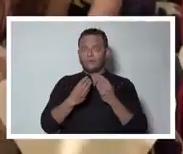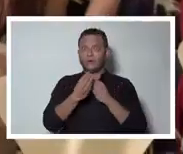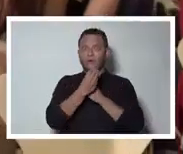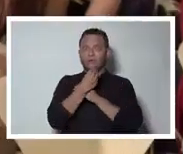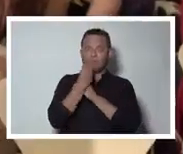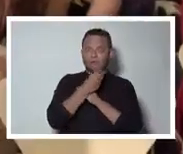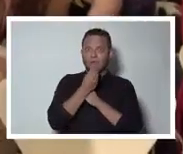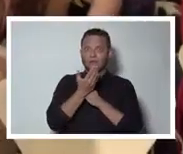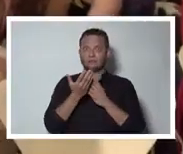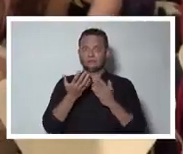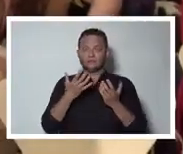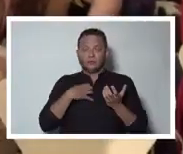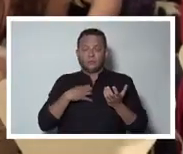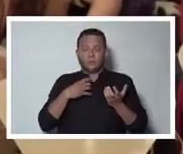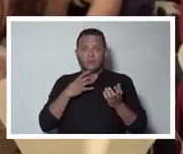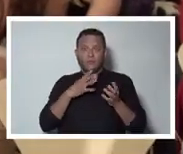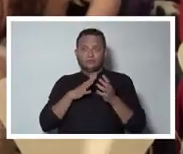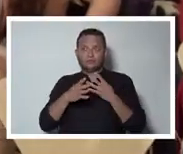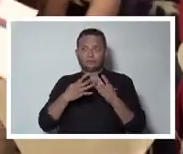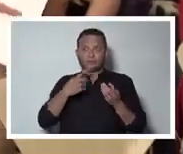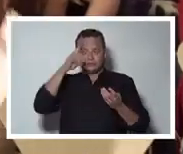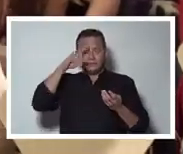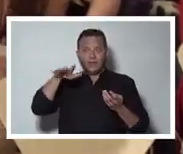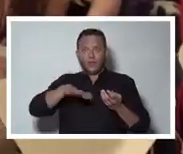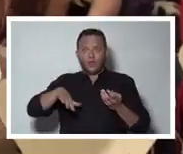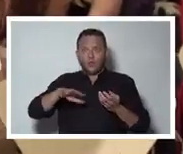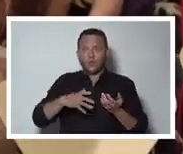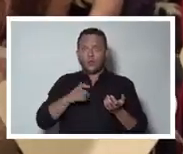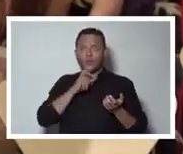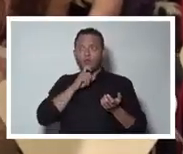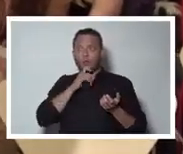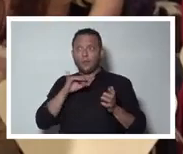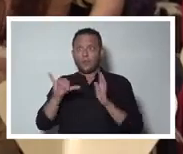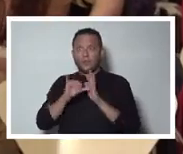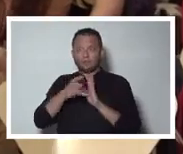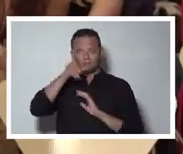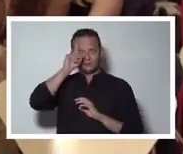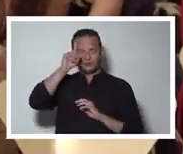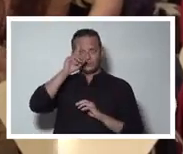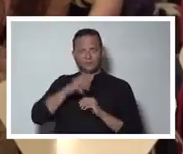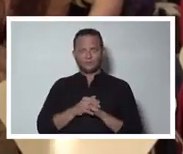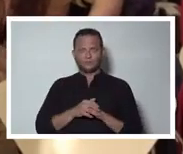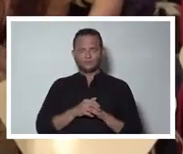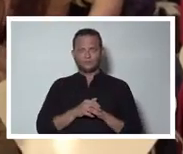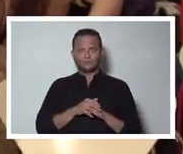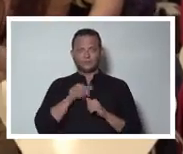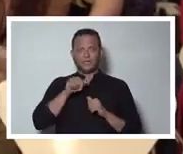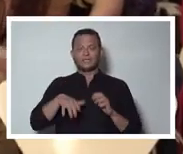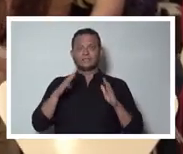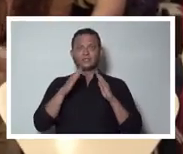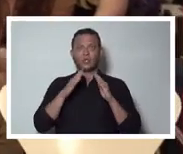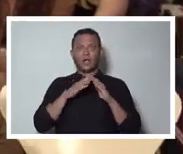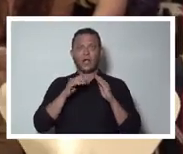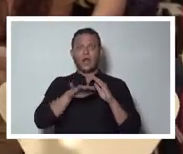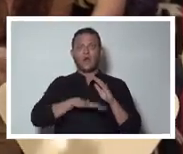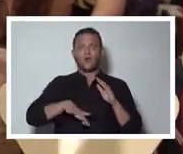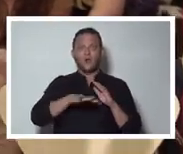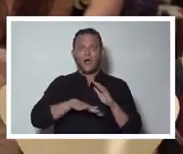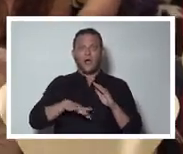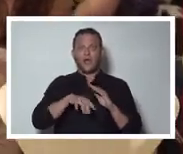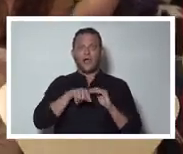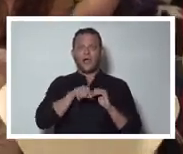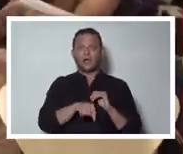además era invisible que no teníamos forma de saber dónde estaban Y cómo atajar noos pero ese hogar que era un lugar en donde